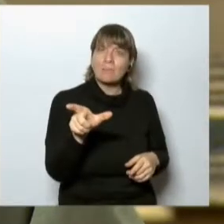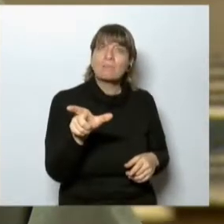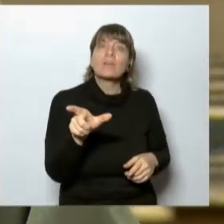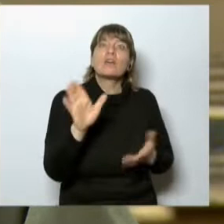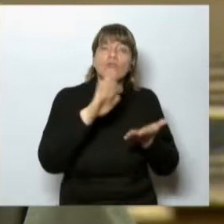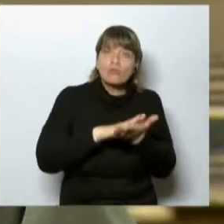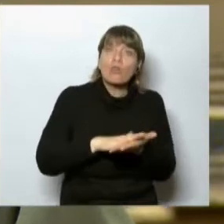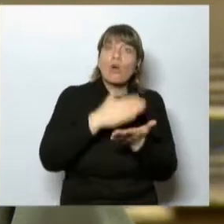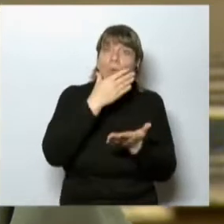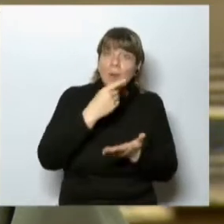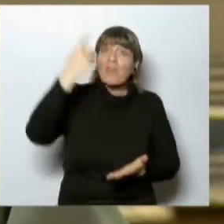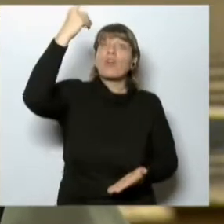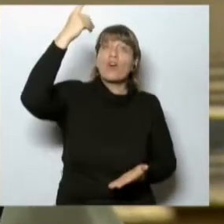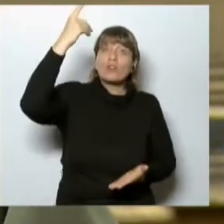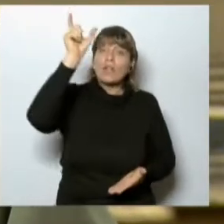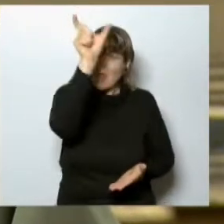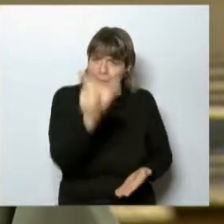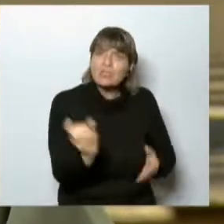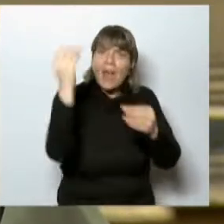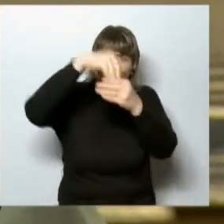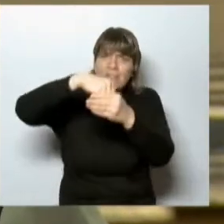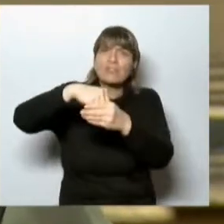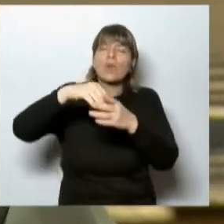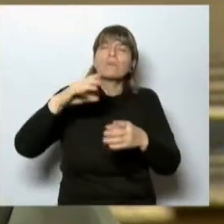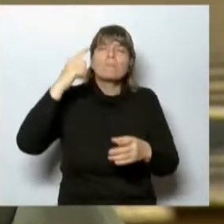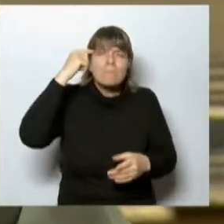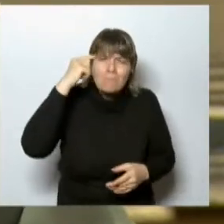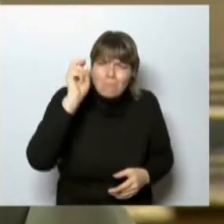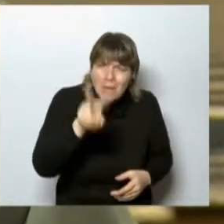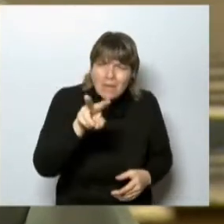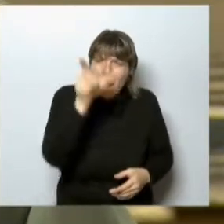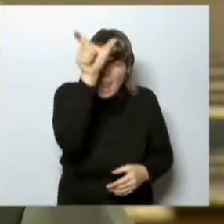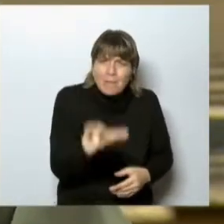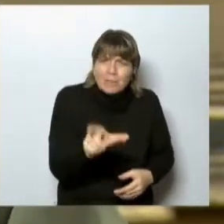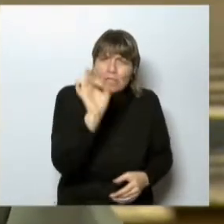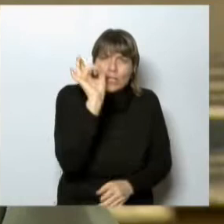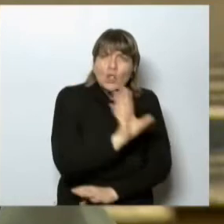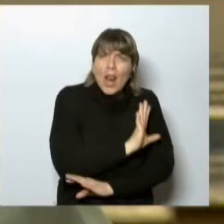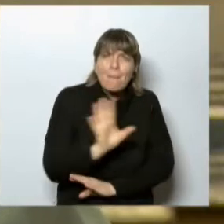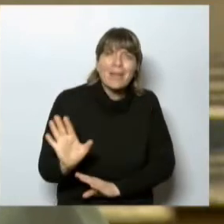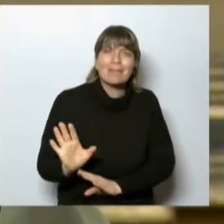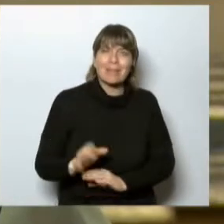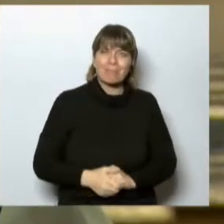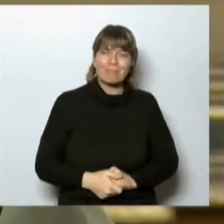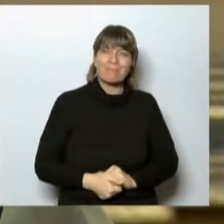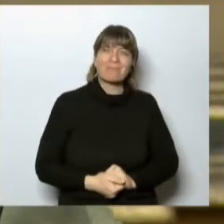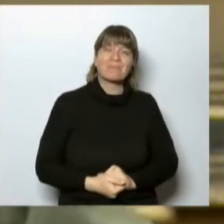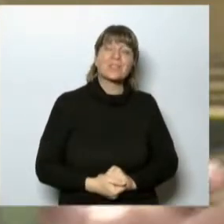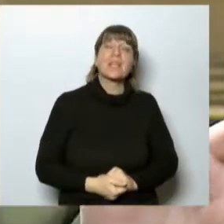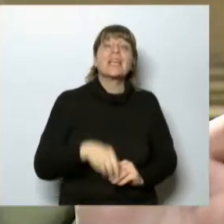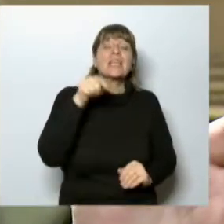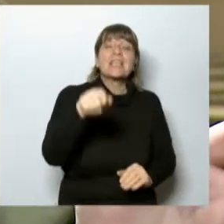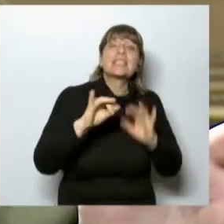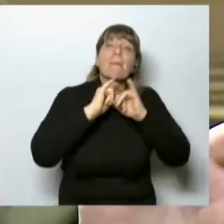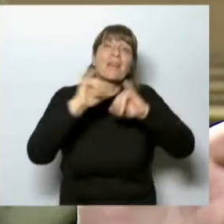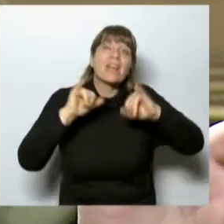predicación del Papa, de la Iglesia y de Cristo, hacen una predicación humana según la propia conveniencia. Y esa